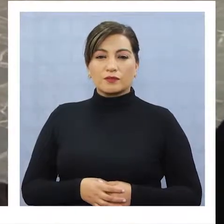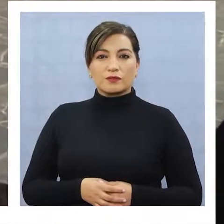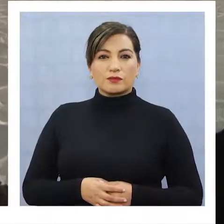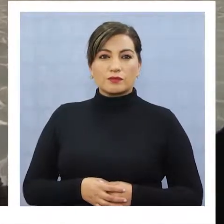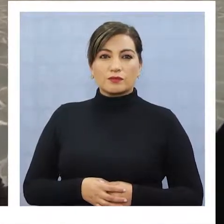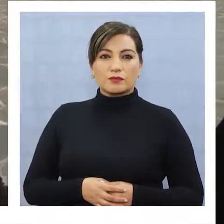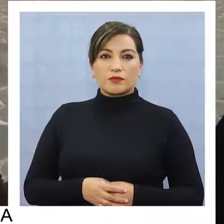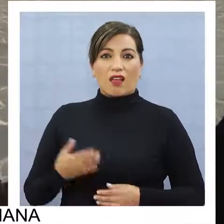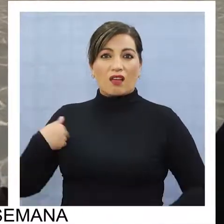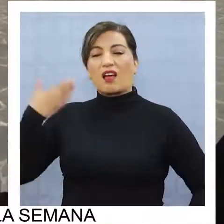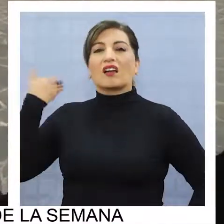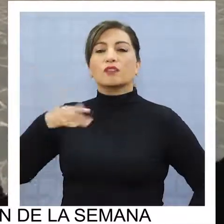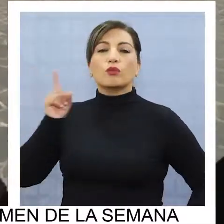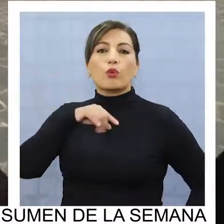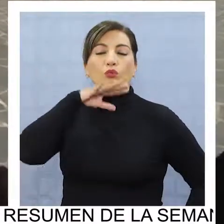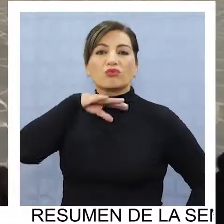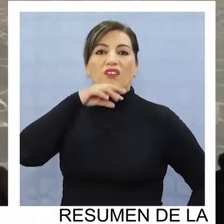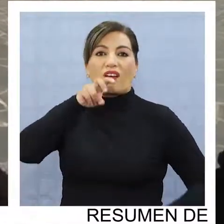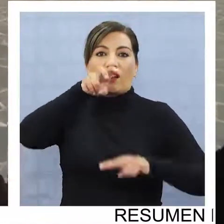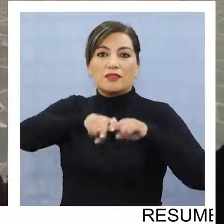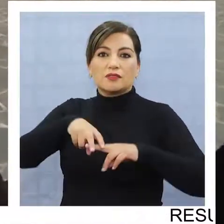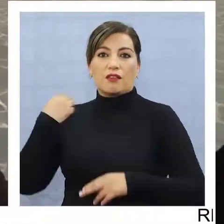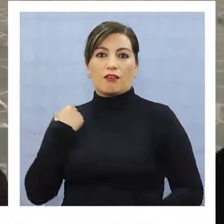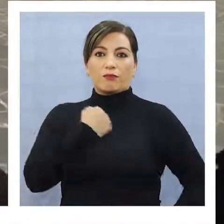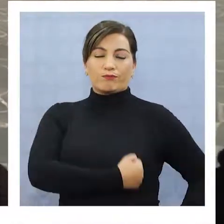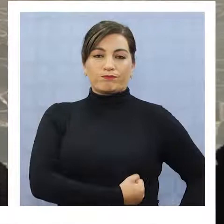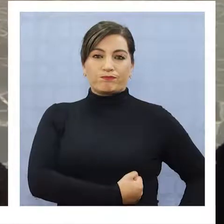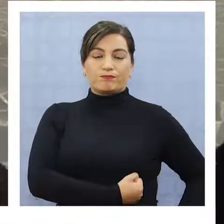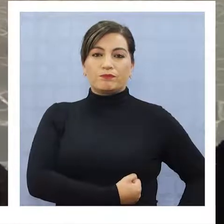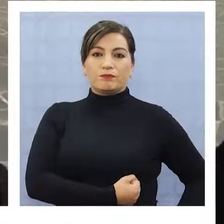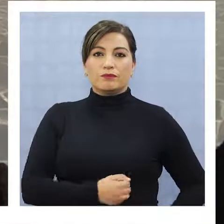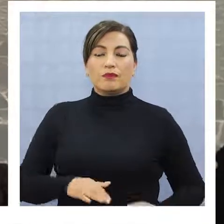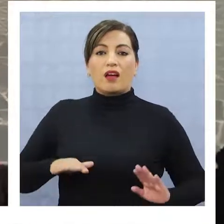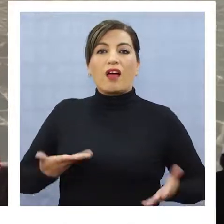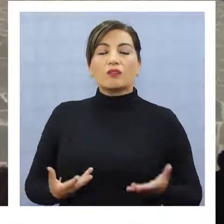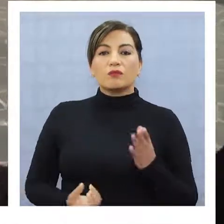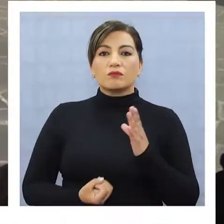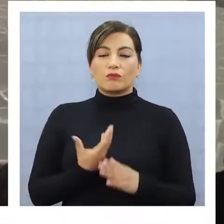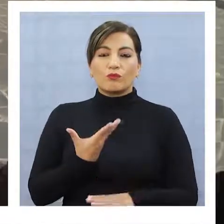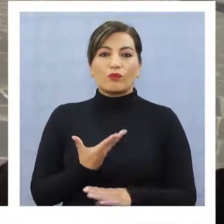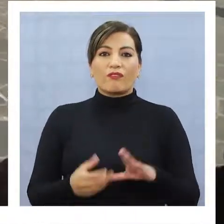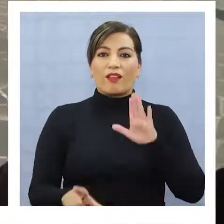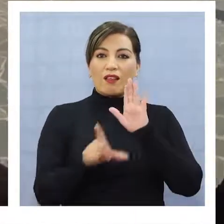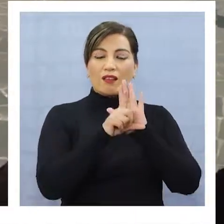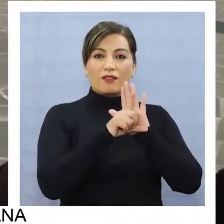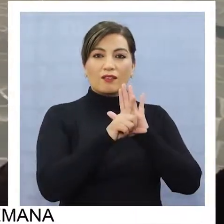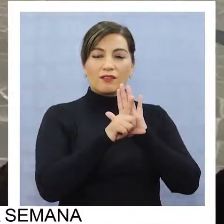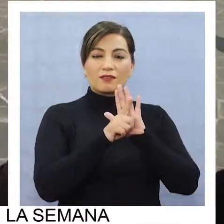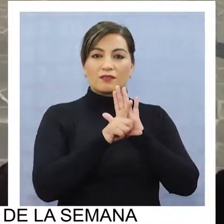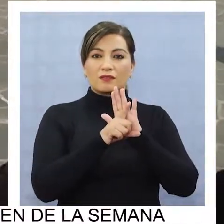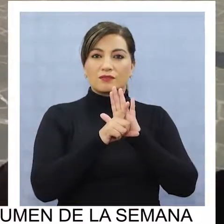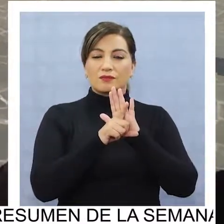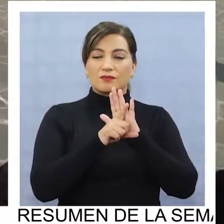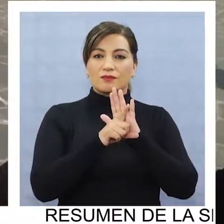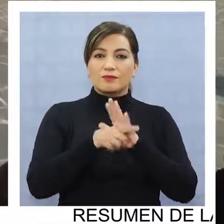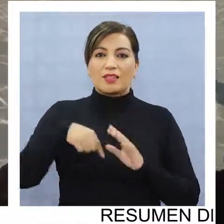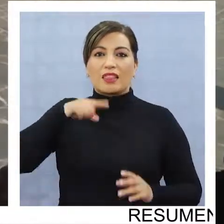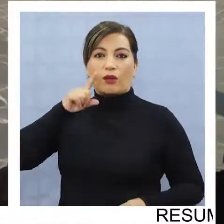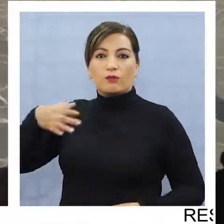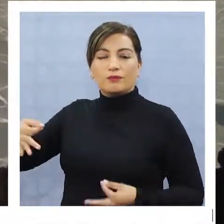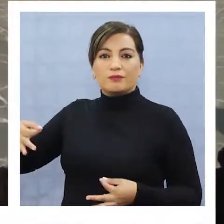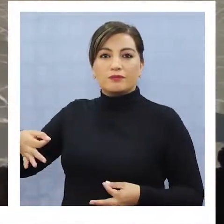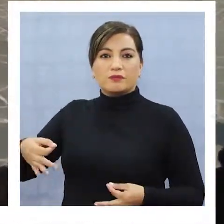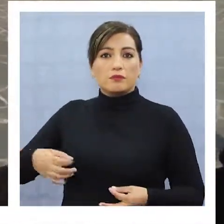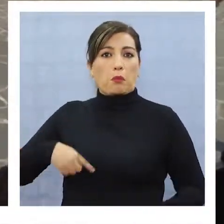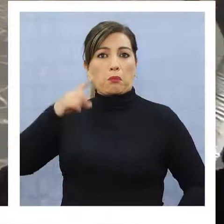cosas y como yo no usaba esta silla, entonces como ya hay una nueva ley creo, entonces